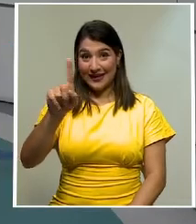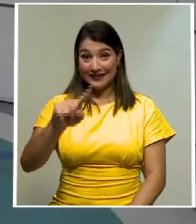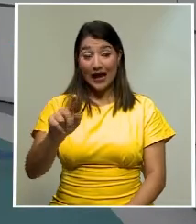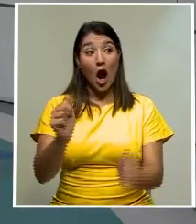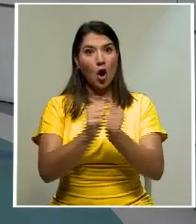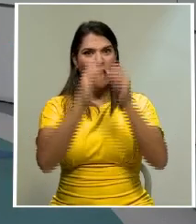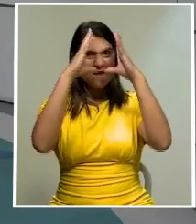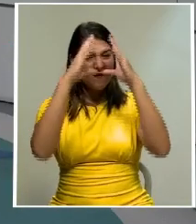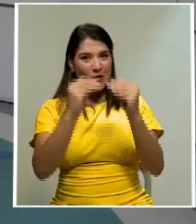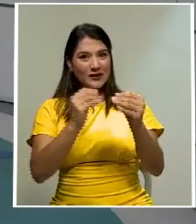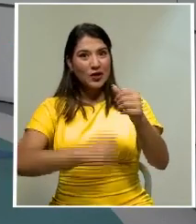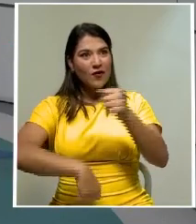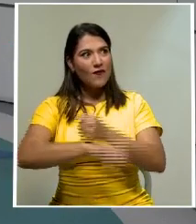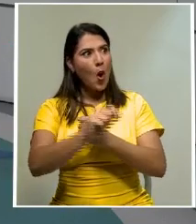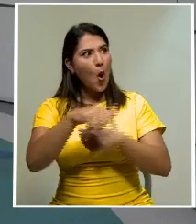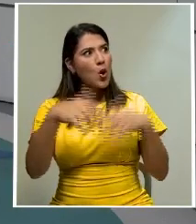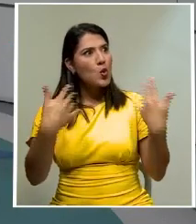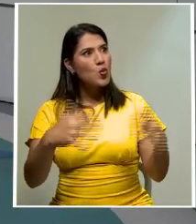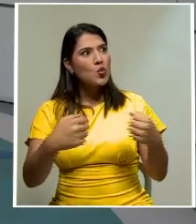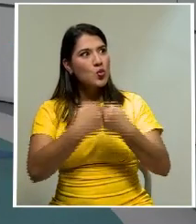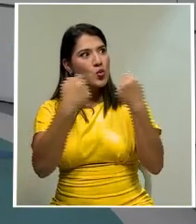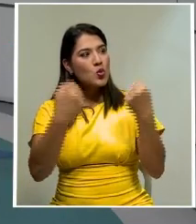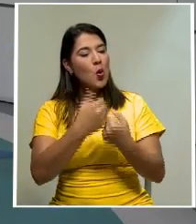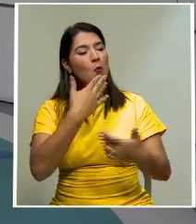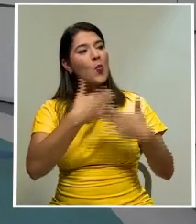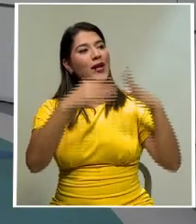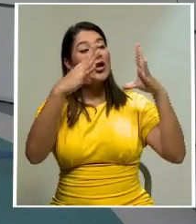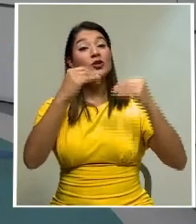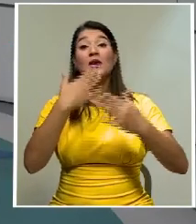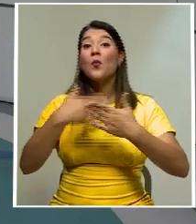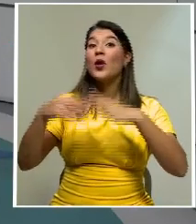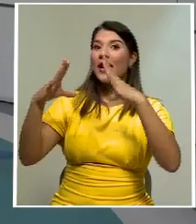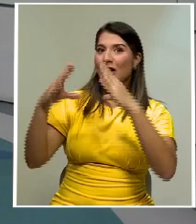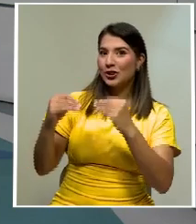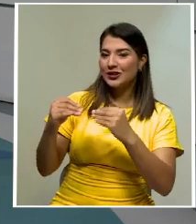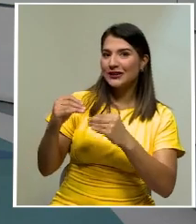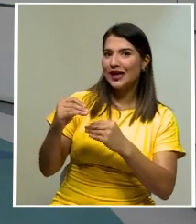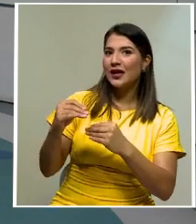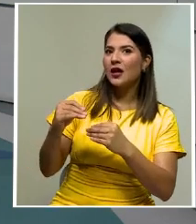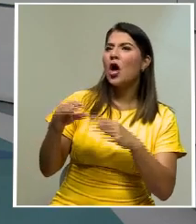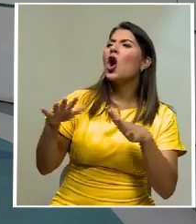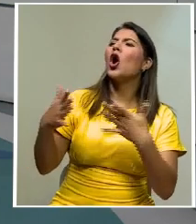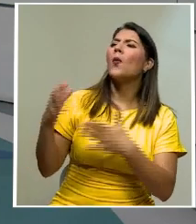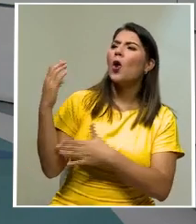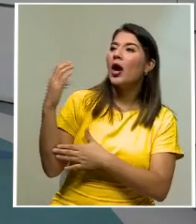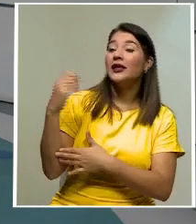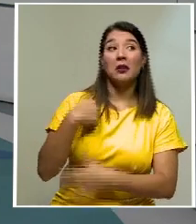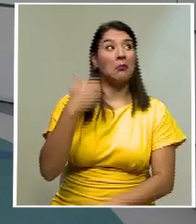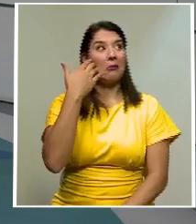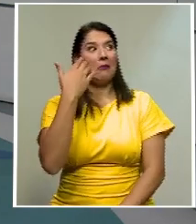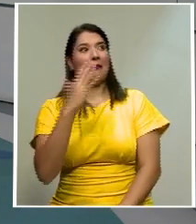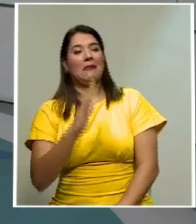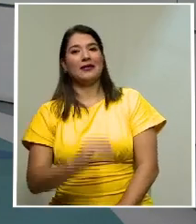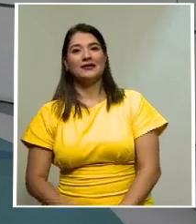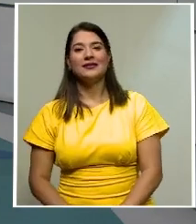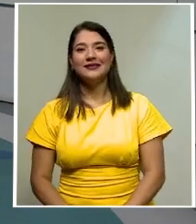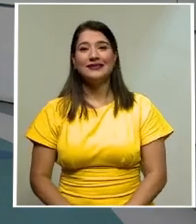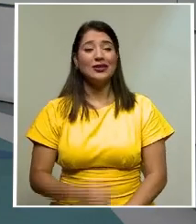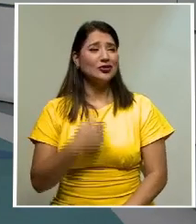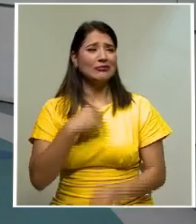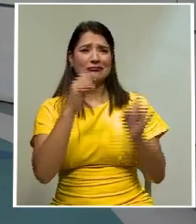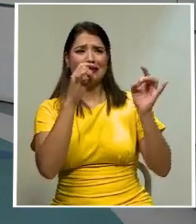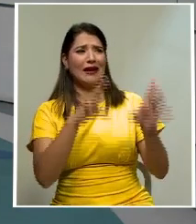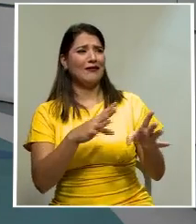muy intensa. Hablamos ayer. Andrea, buenas noches. Hola, ¿qué tal? Buenas noches, Eisel. ¿Cómo le fue a Cartago? No sé. Bueno, soy una